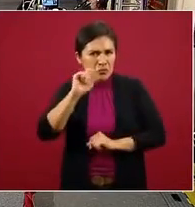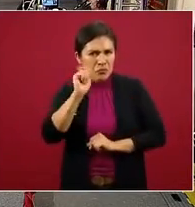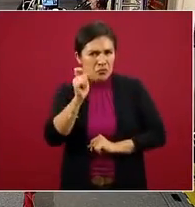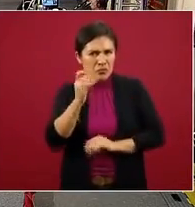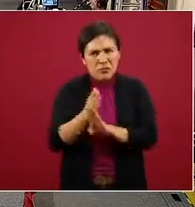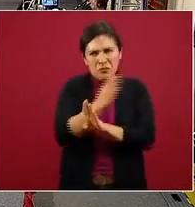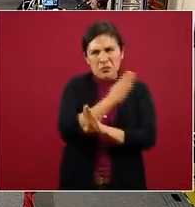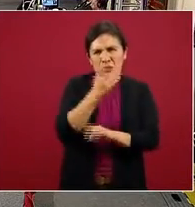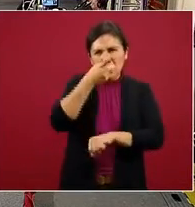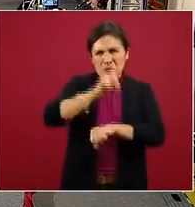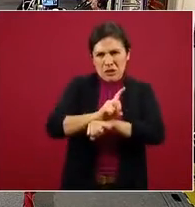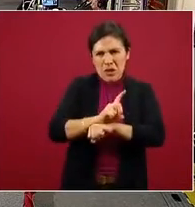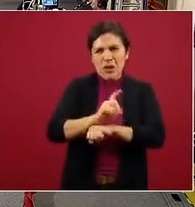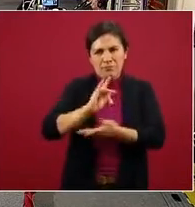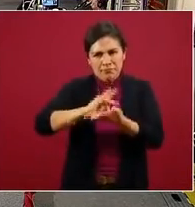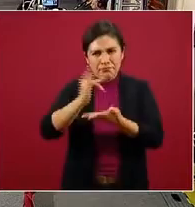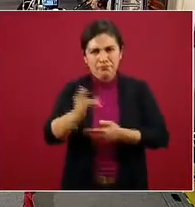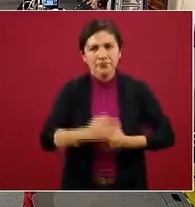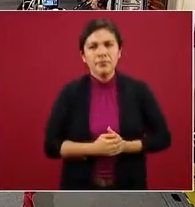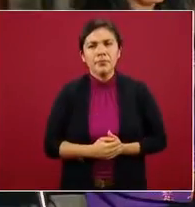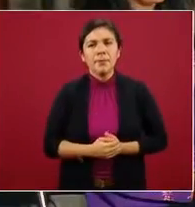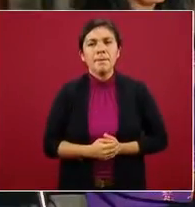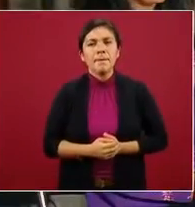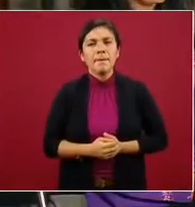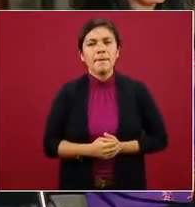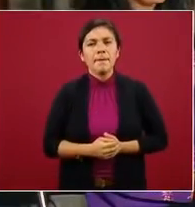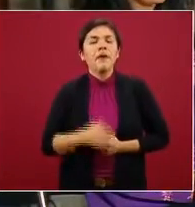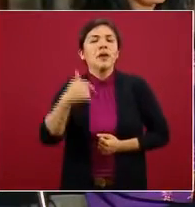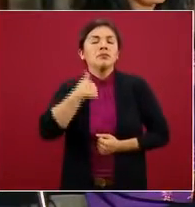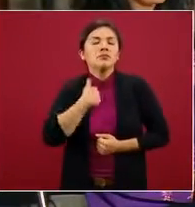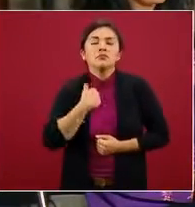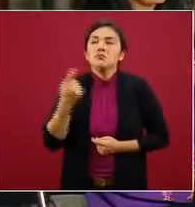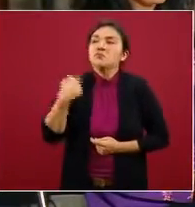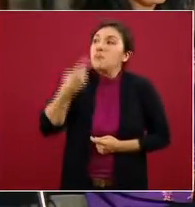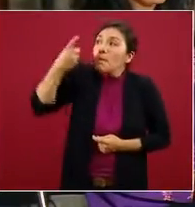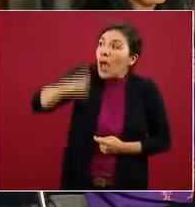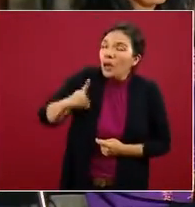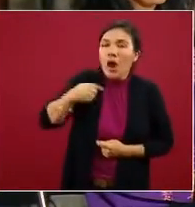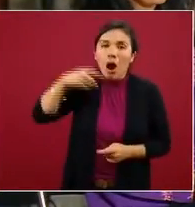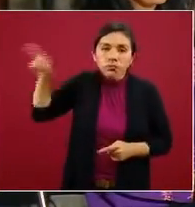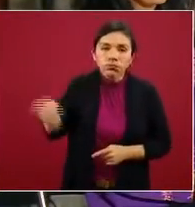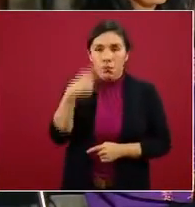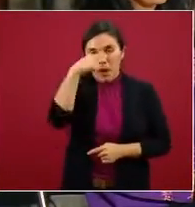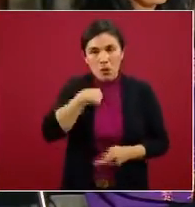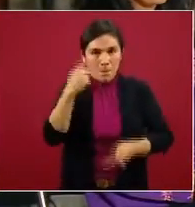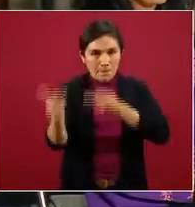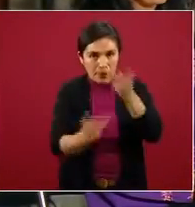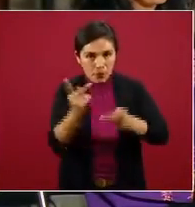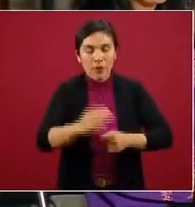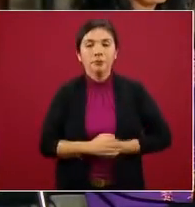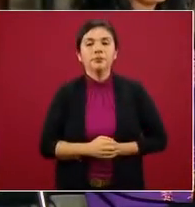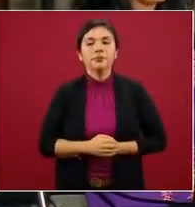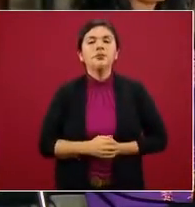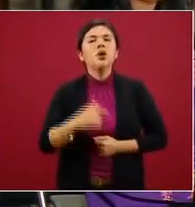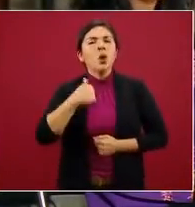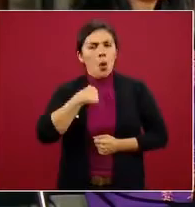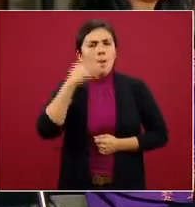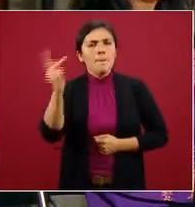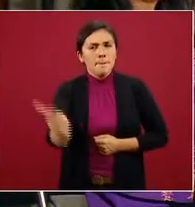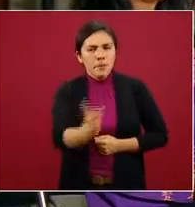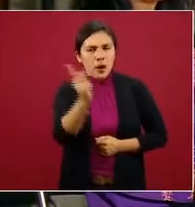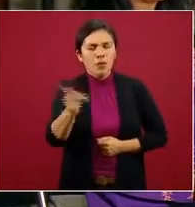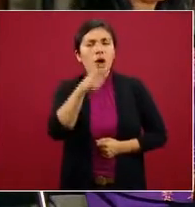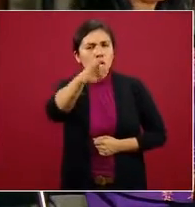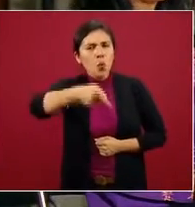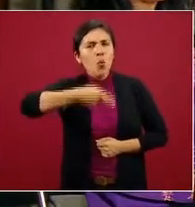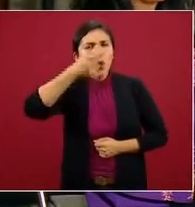que tuvimos, se lo agradecería mucho, pero pues aquí me mandan a preguntar. Entonces, la pregunta es en relación, usted está